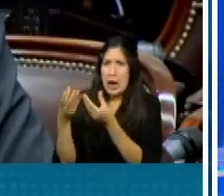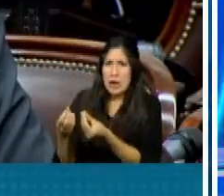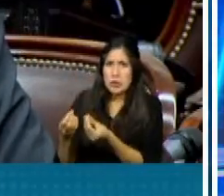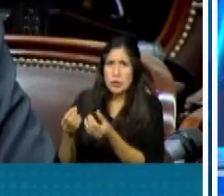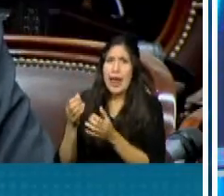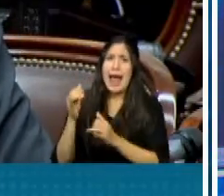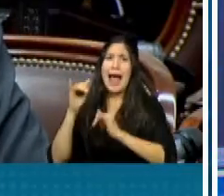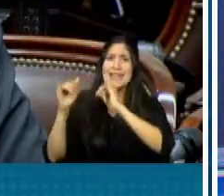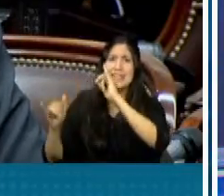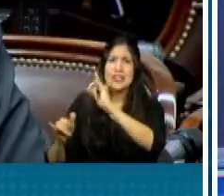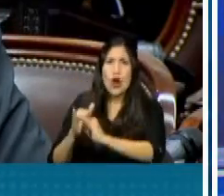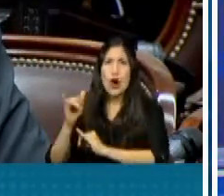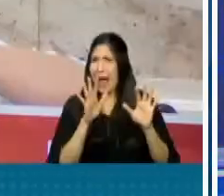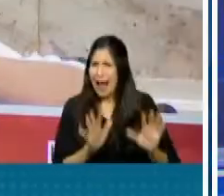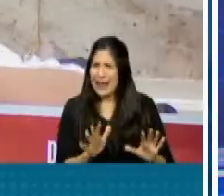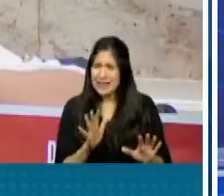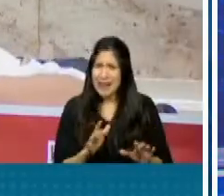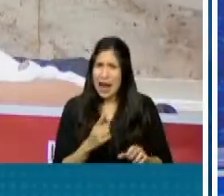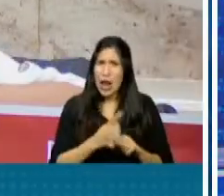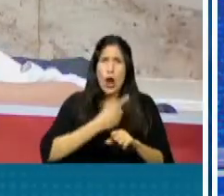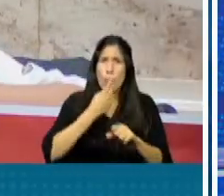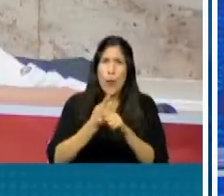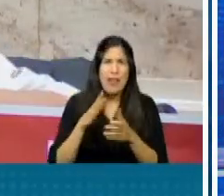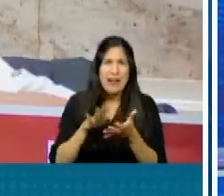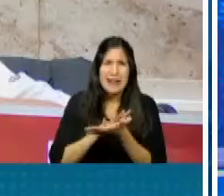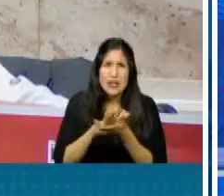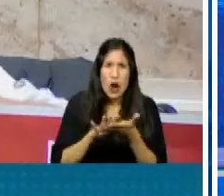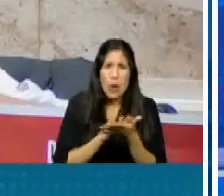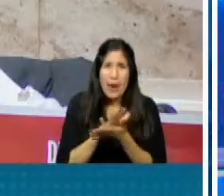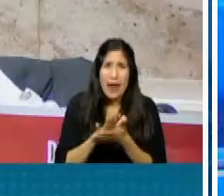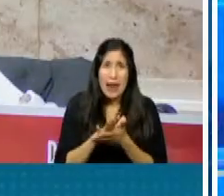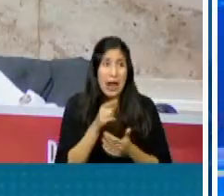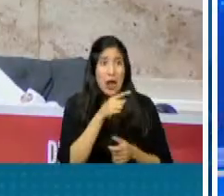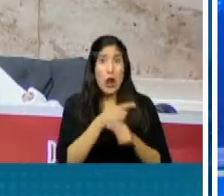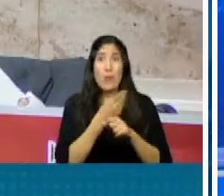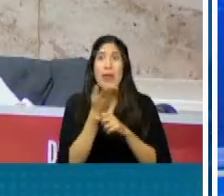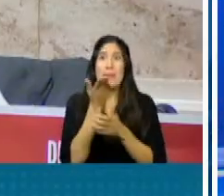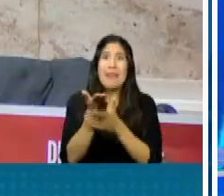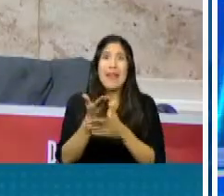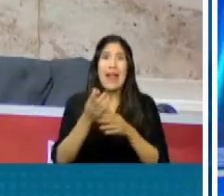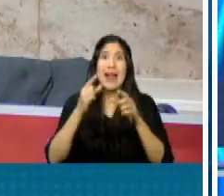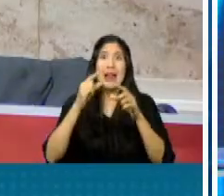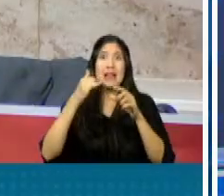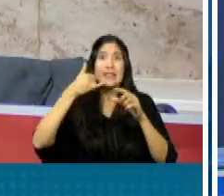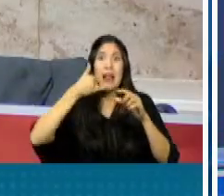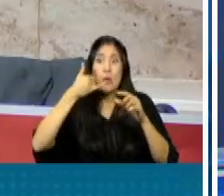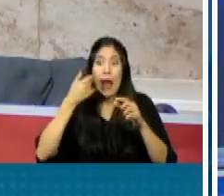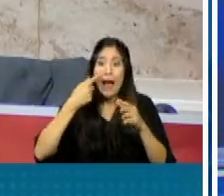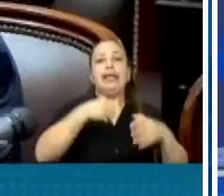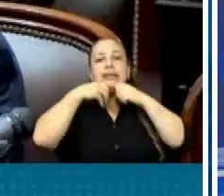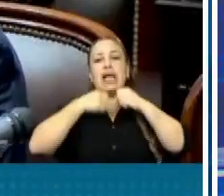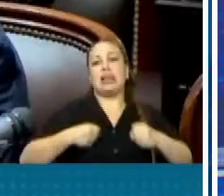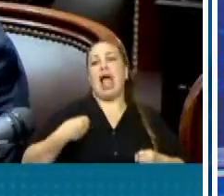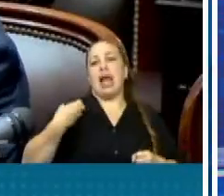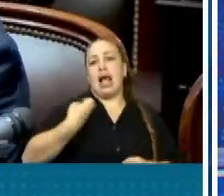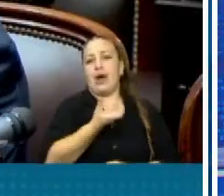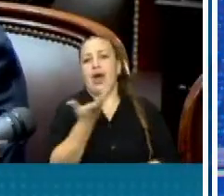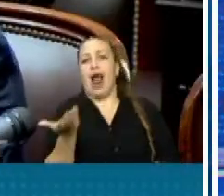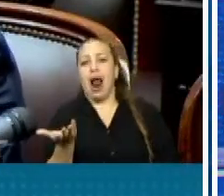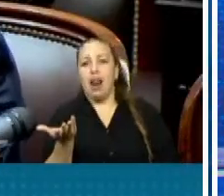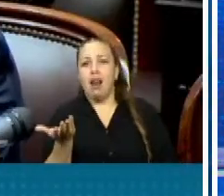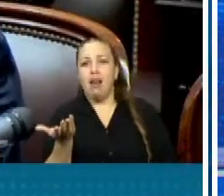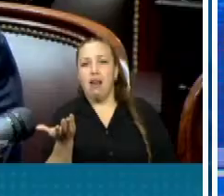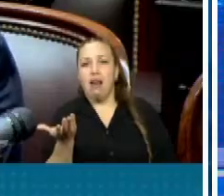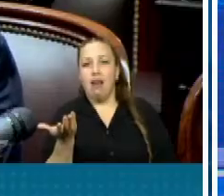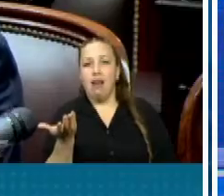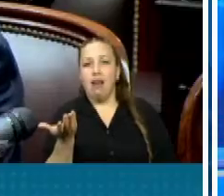emergencia en discapacidad. Ambas tienen en común la cuestión fiscal, ¿no? Sí, Que le está básicamente diciendo